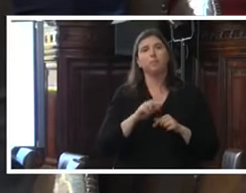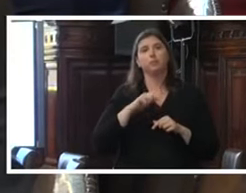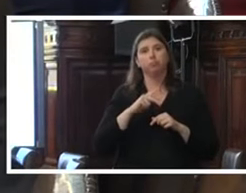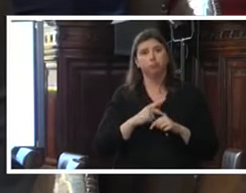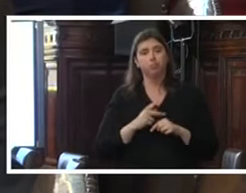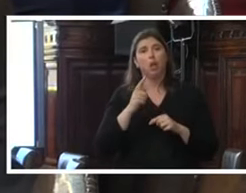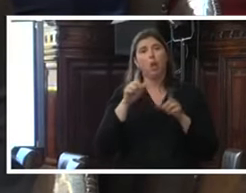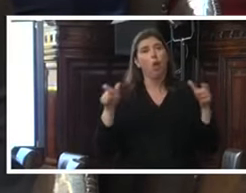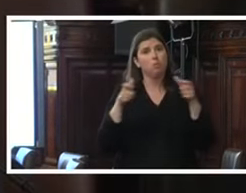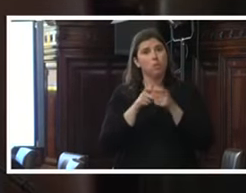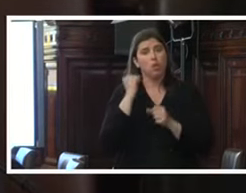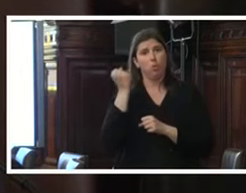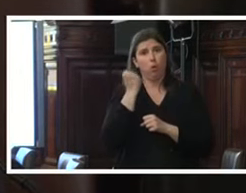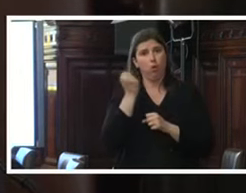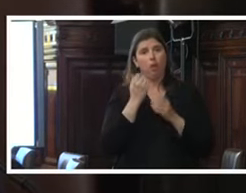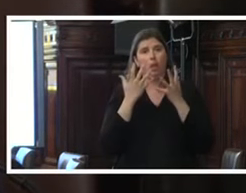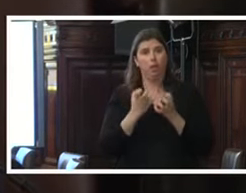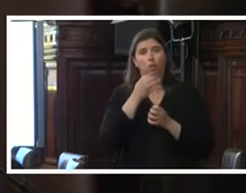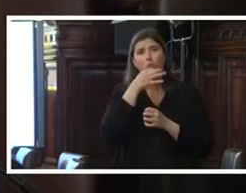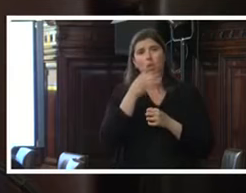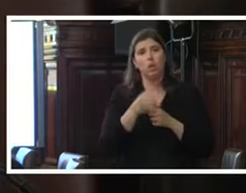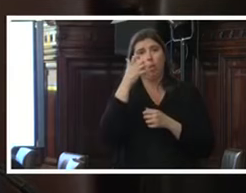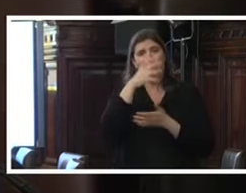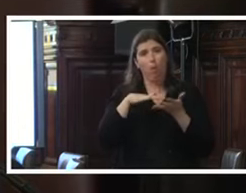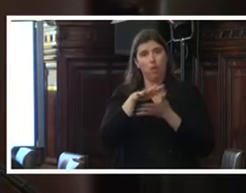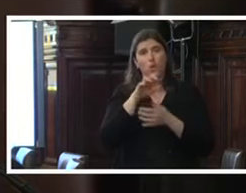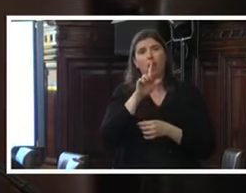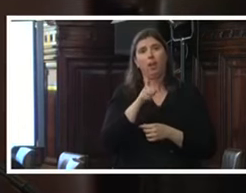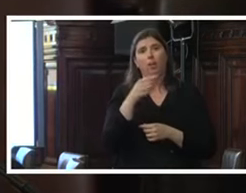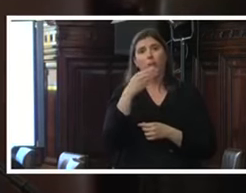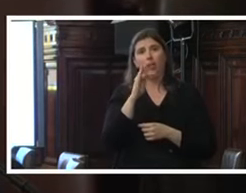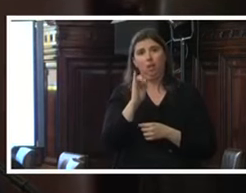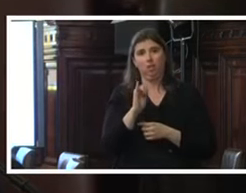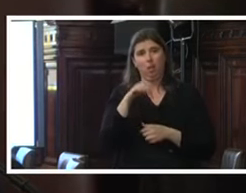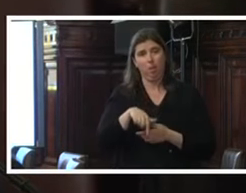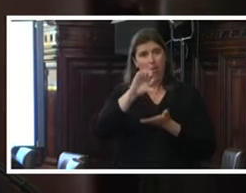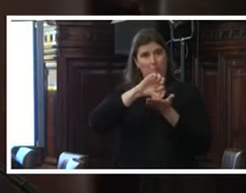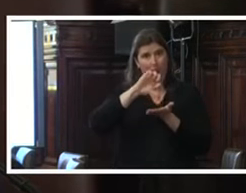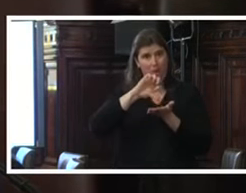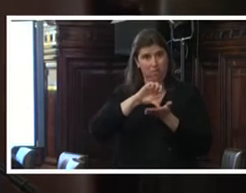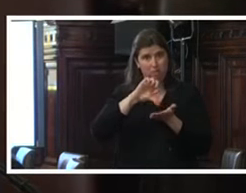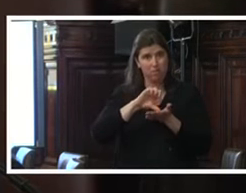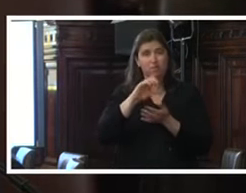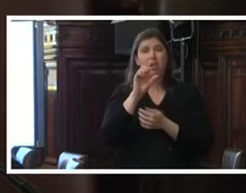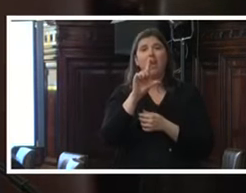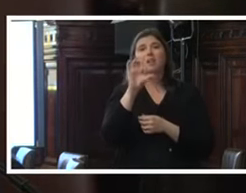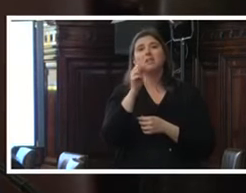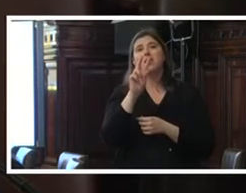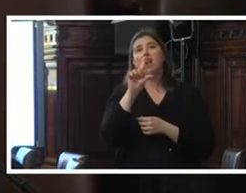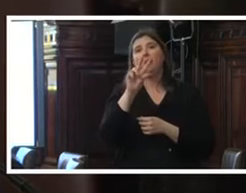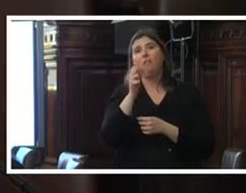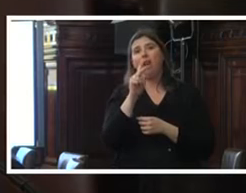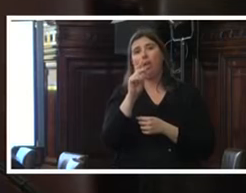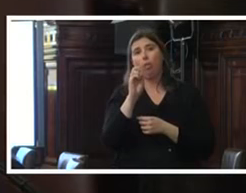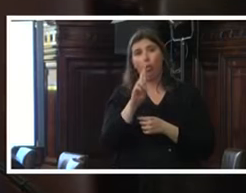información importante respecto a la realidad de la población adulta mayoral sbt y en mi país el salvador en el salvador según el último censo de población y vivienda que